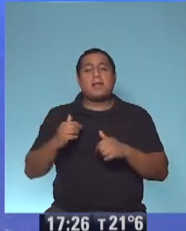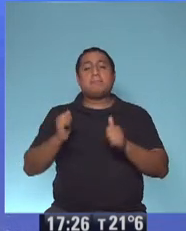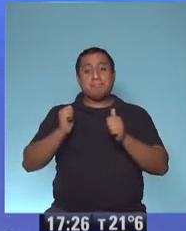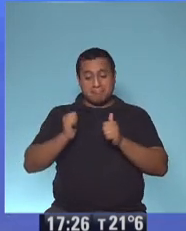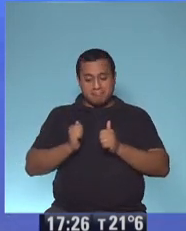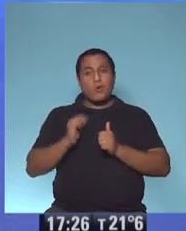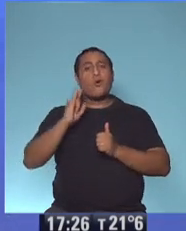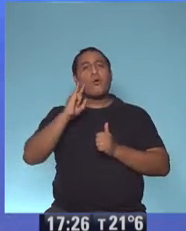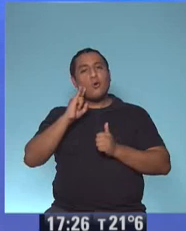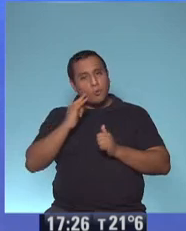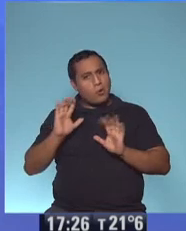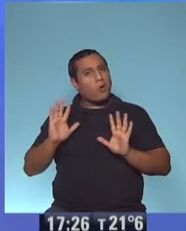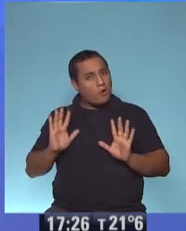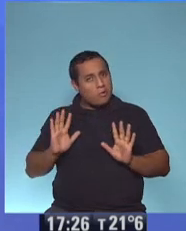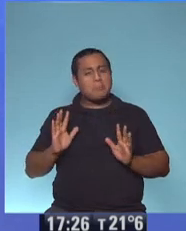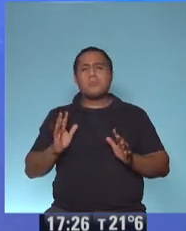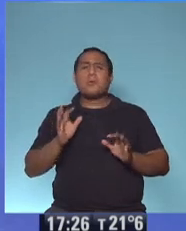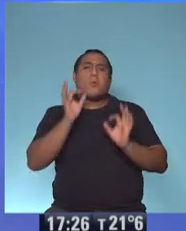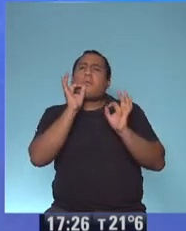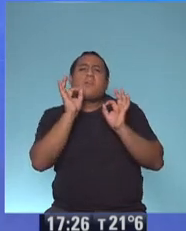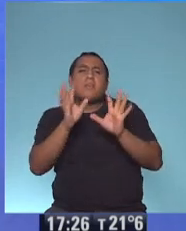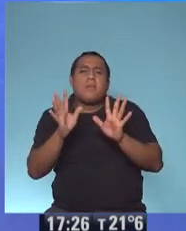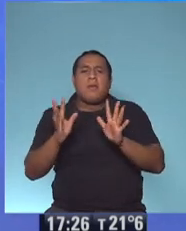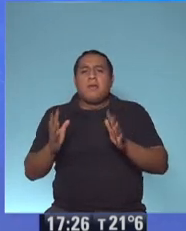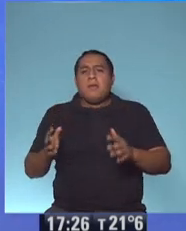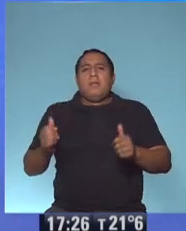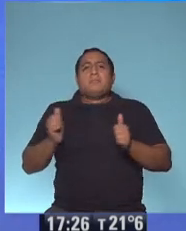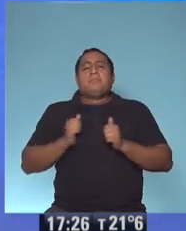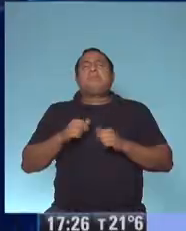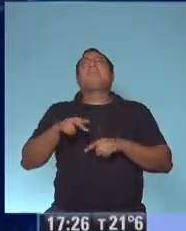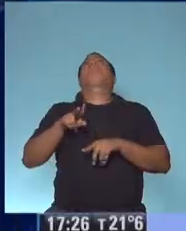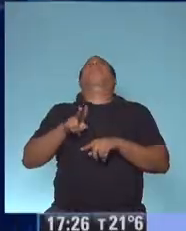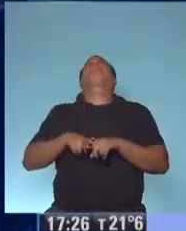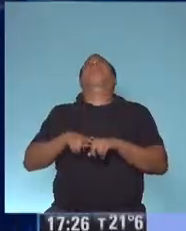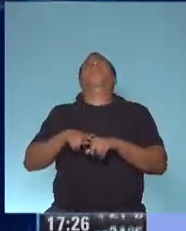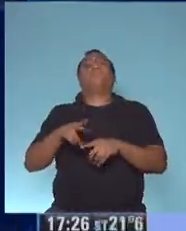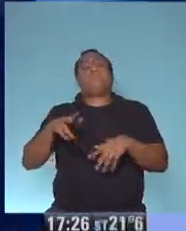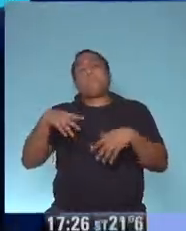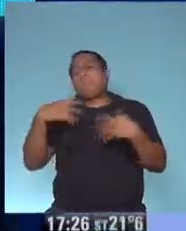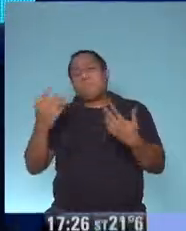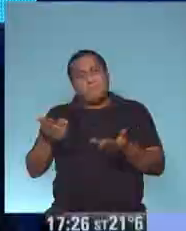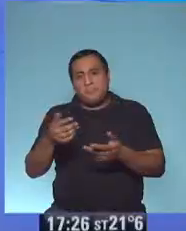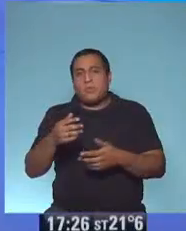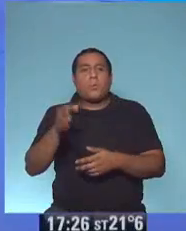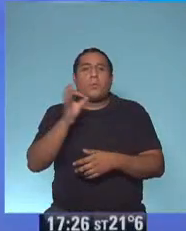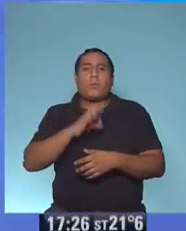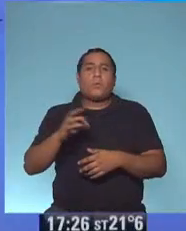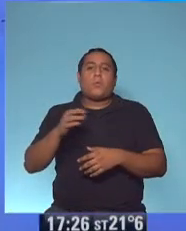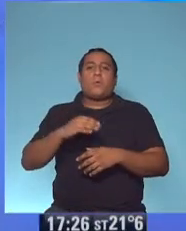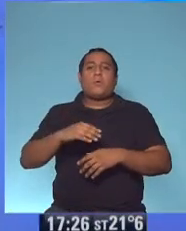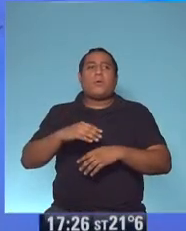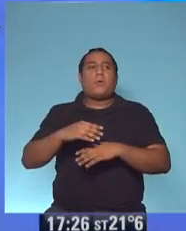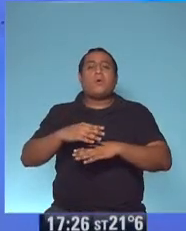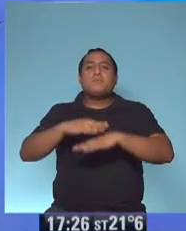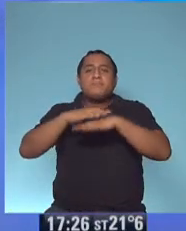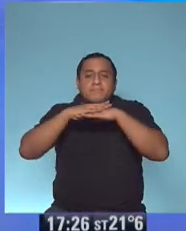sentarnos cómodos, como querramos, si queremos panza para arriba. Si queremos así, con si las queremos